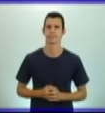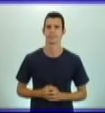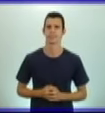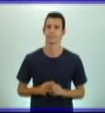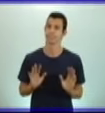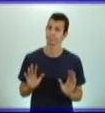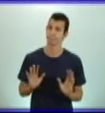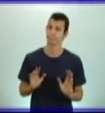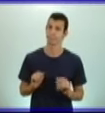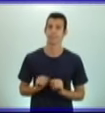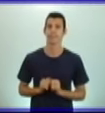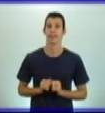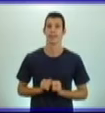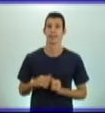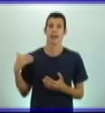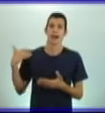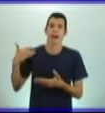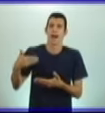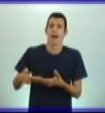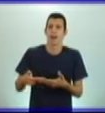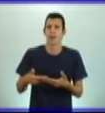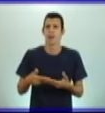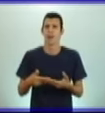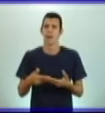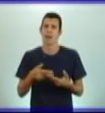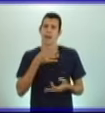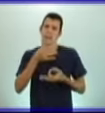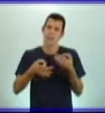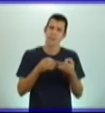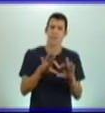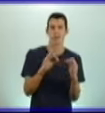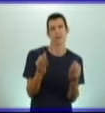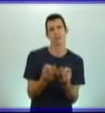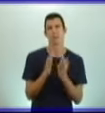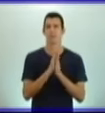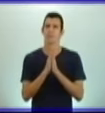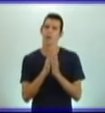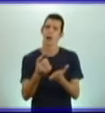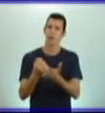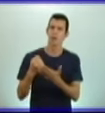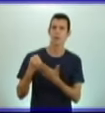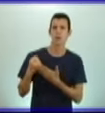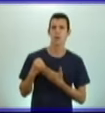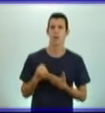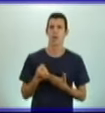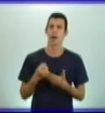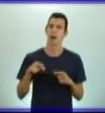hemos ido indistintamente diciendo la familia cómo nos puede ayudar, bueno, recalcamos en que